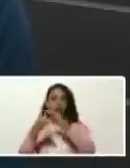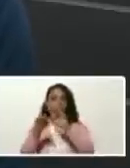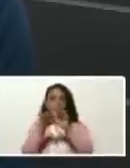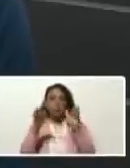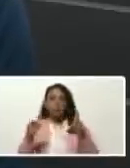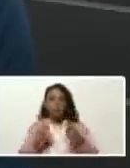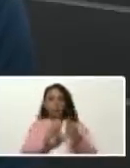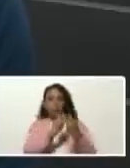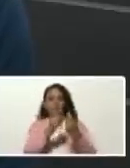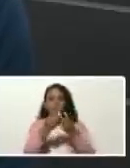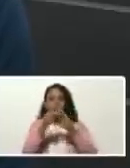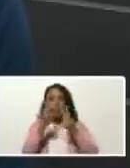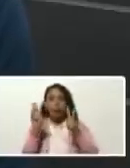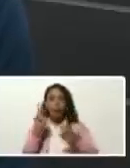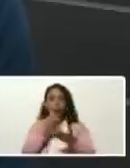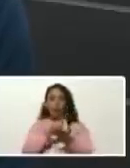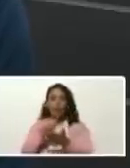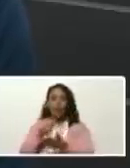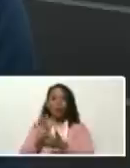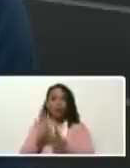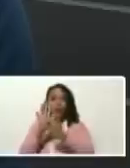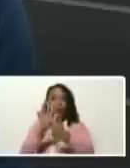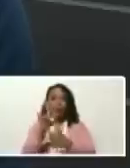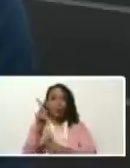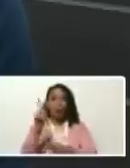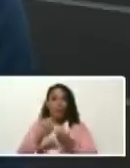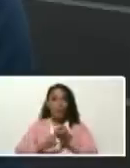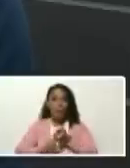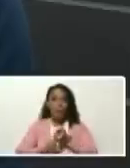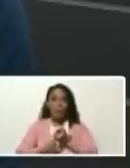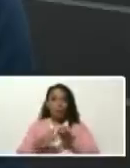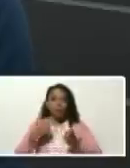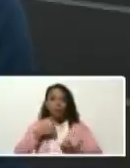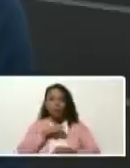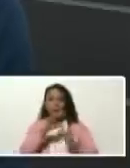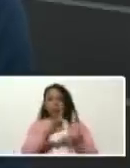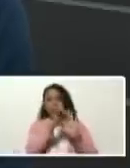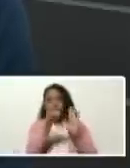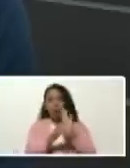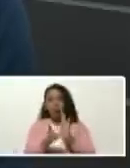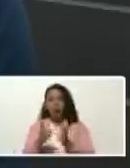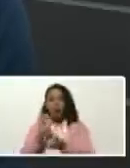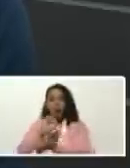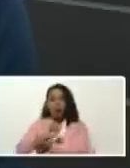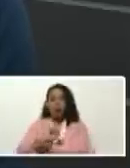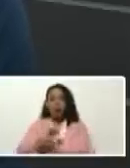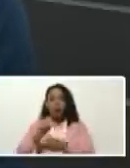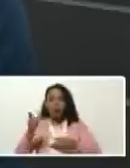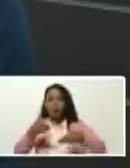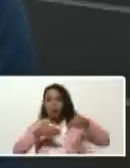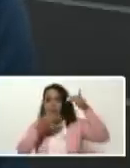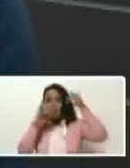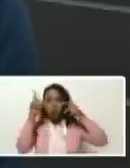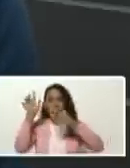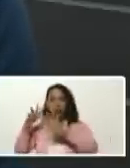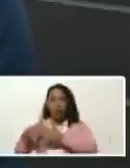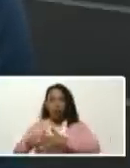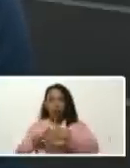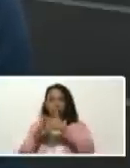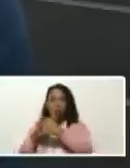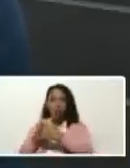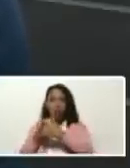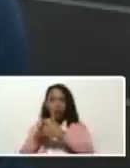diálogo de paz y es la presencia a través de su esposa de nuestro diplomáticos secuestrado en los Estados Unidos en Norteamérica